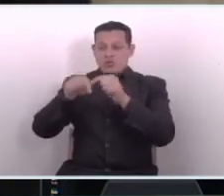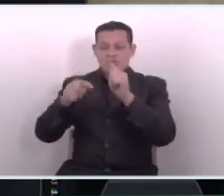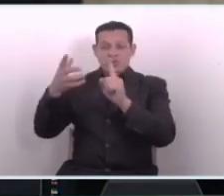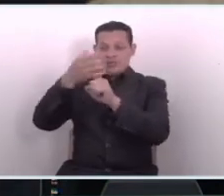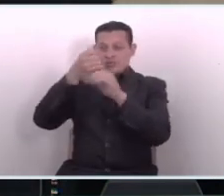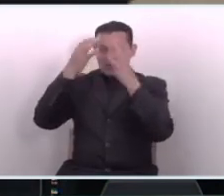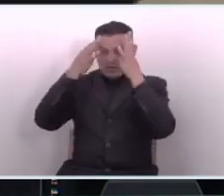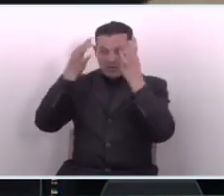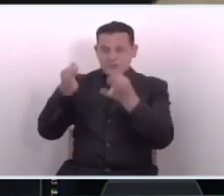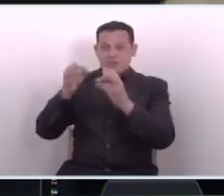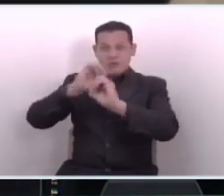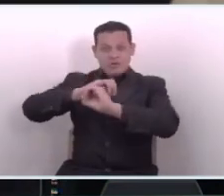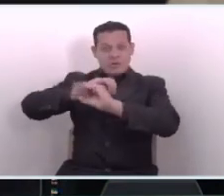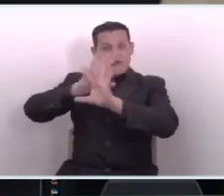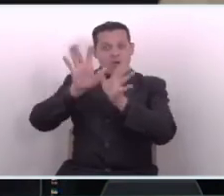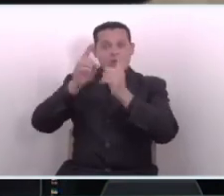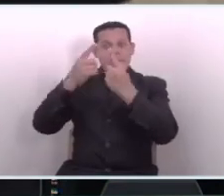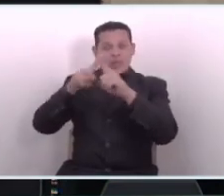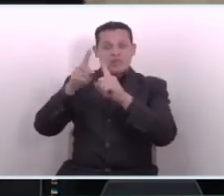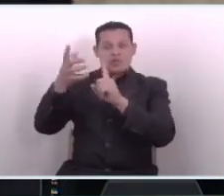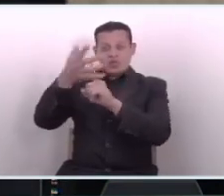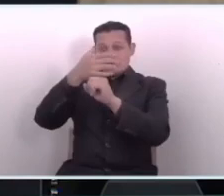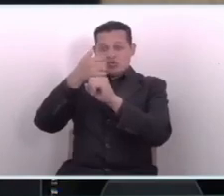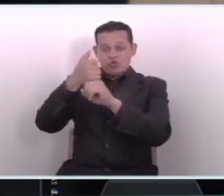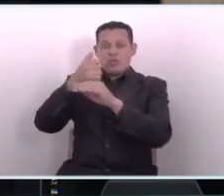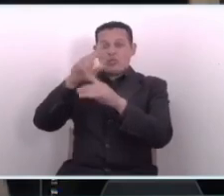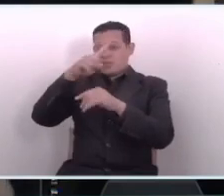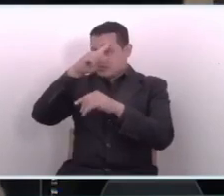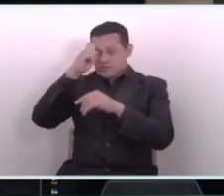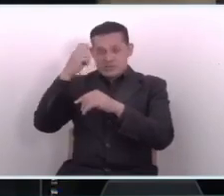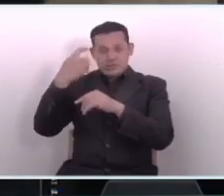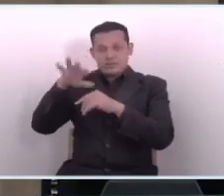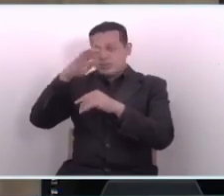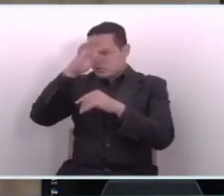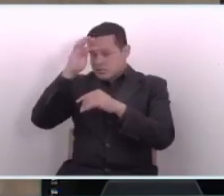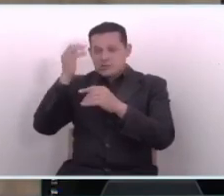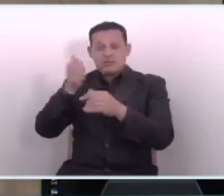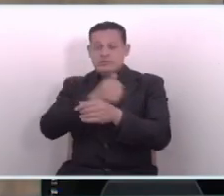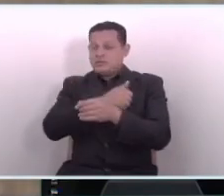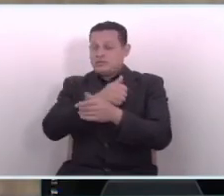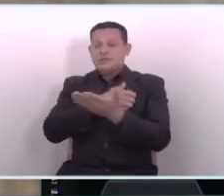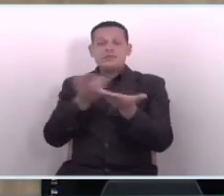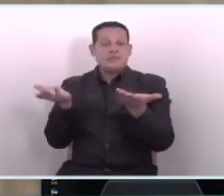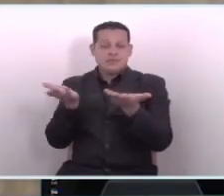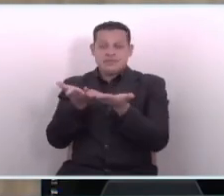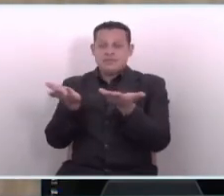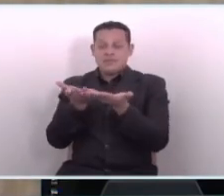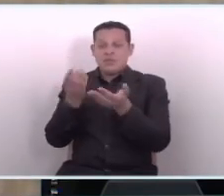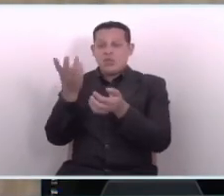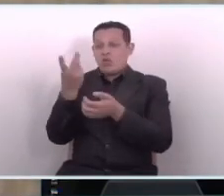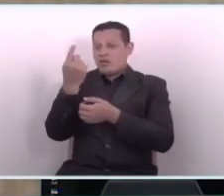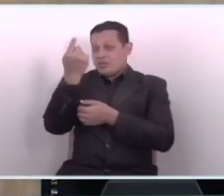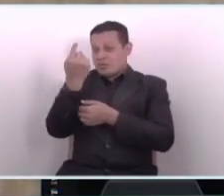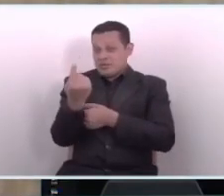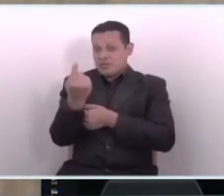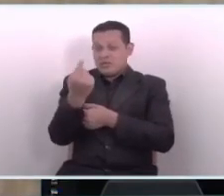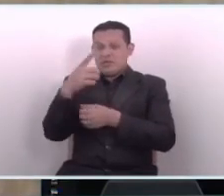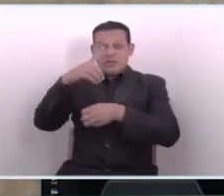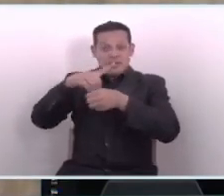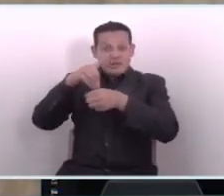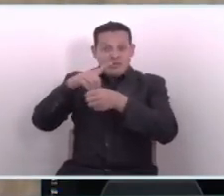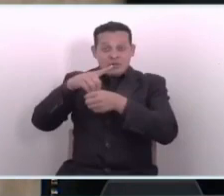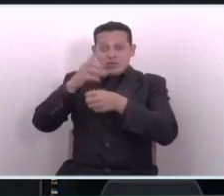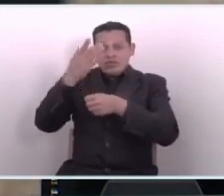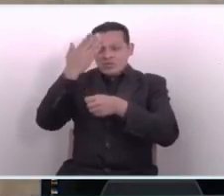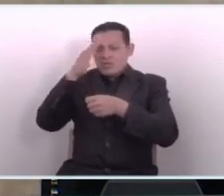decisiones claras, sin embargo, se toman porque hay trabajo por hacer. No sabemos exactamente cuántas personas tenemos con